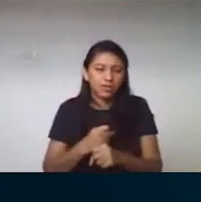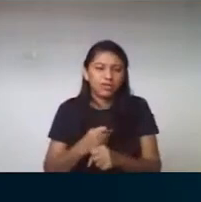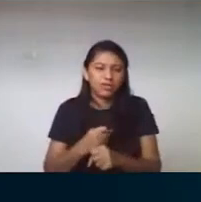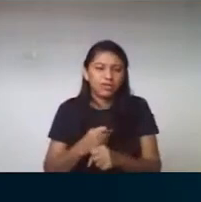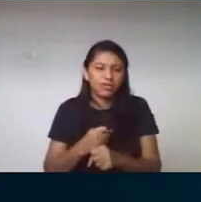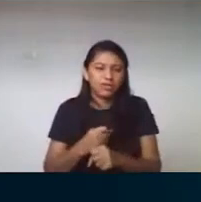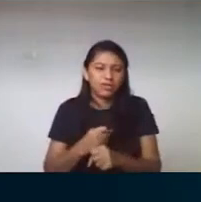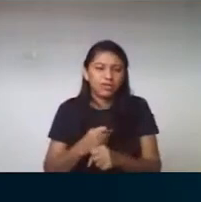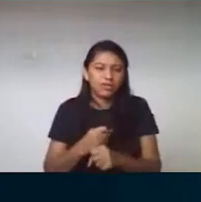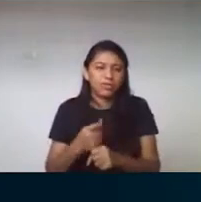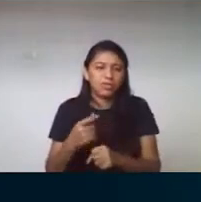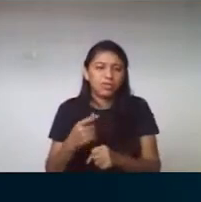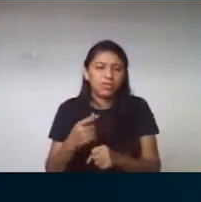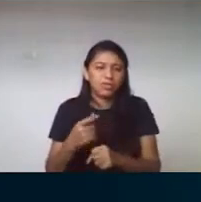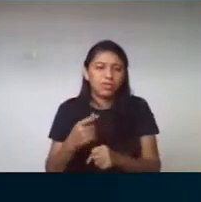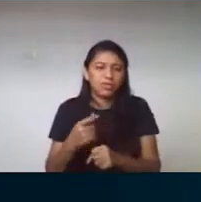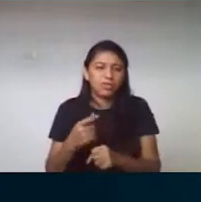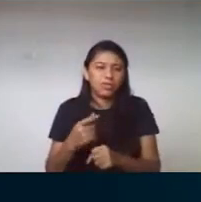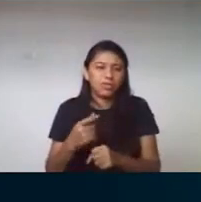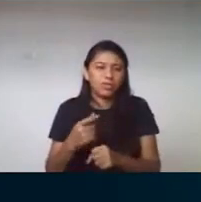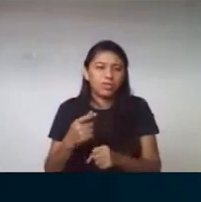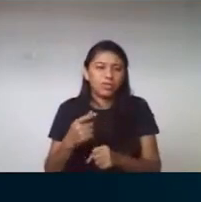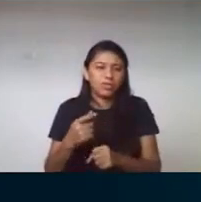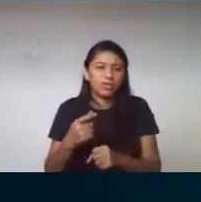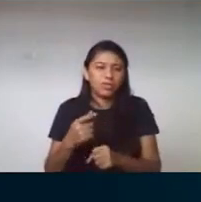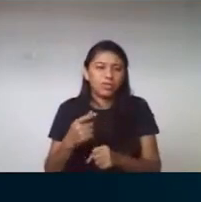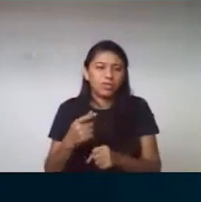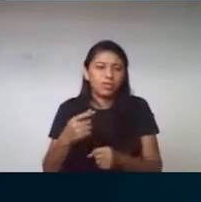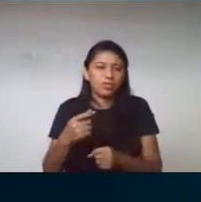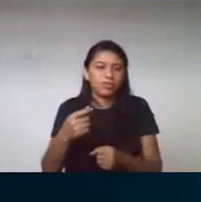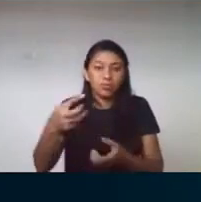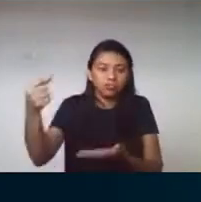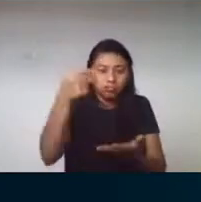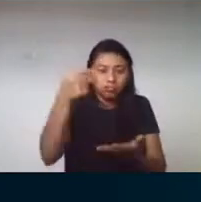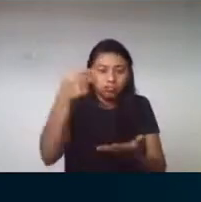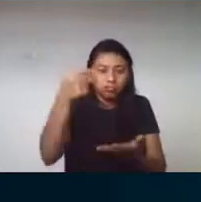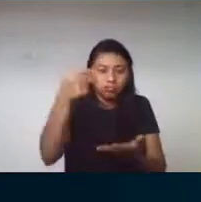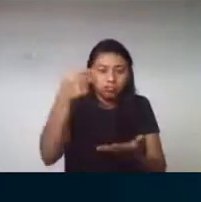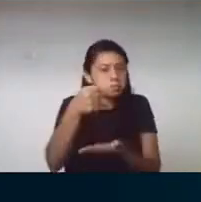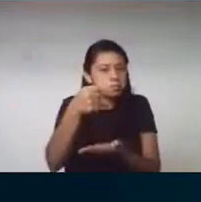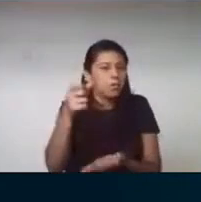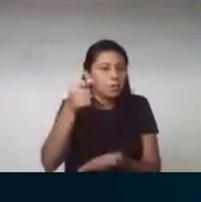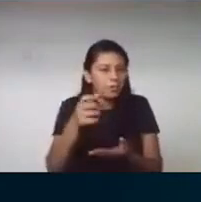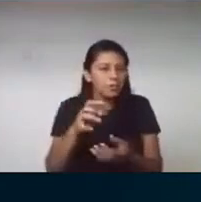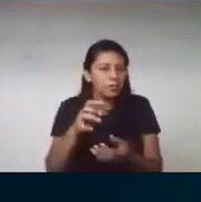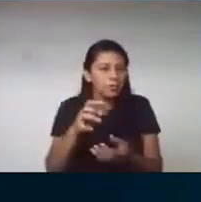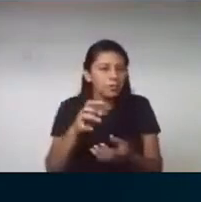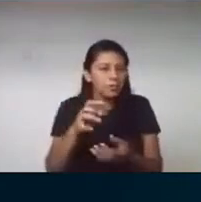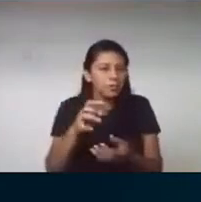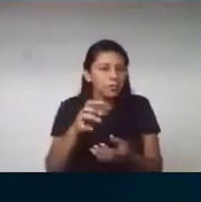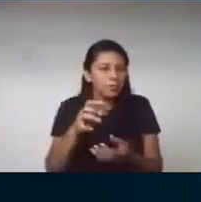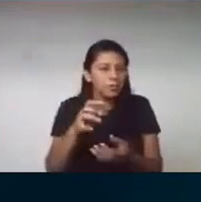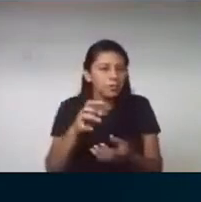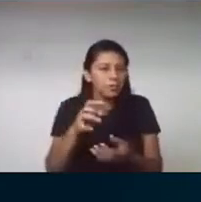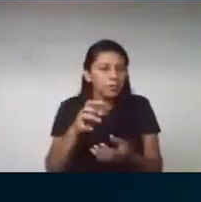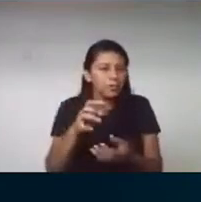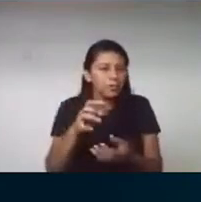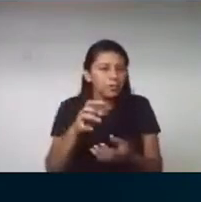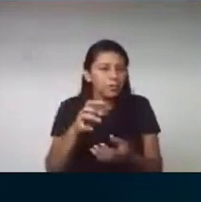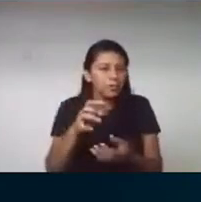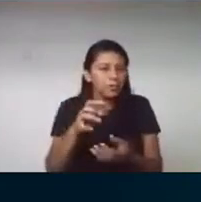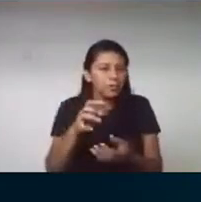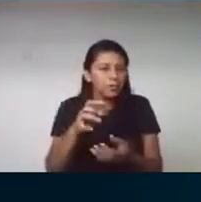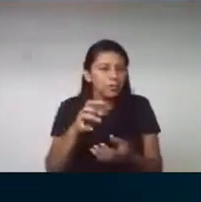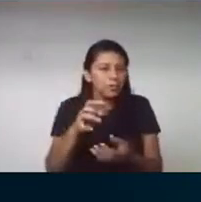efectivo? Entonces, una posibilidad es el desarrollo de nuevas tecnologías, que es una componente difícil, complicado